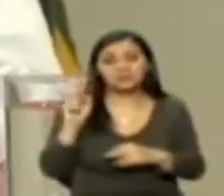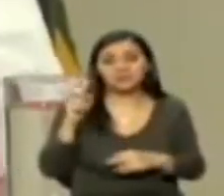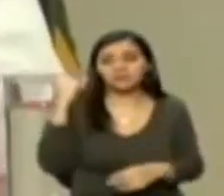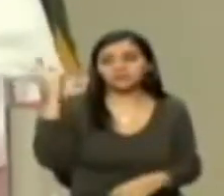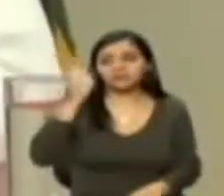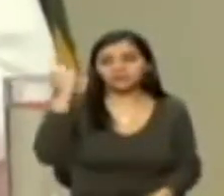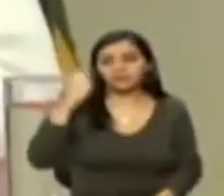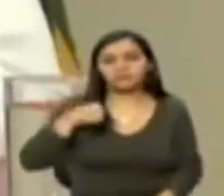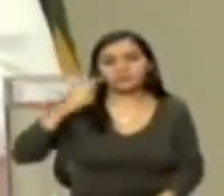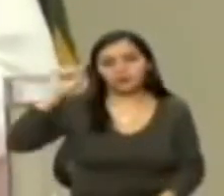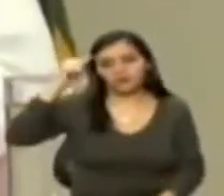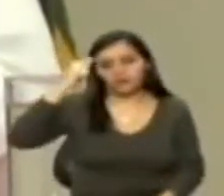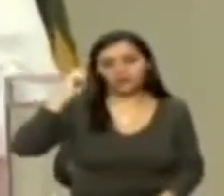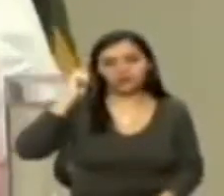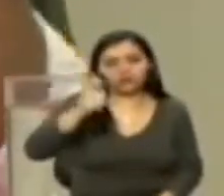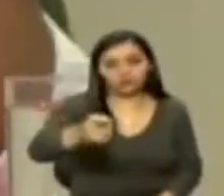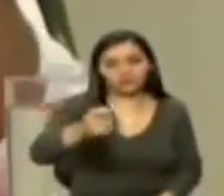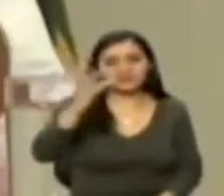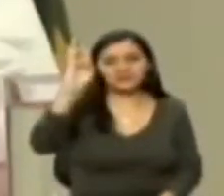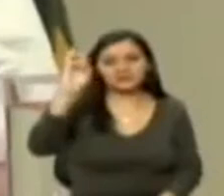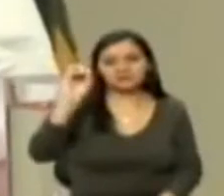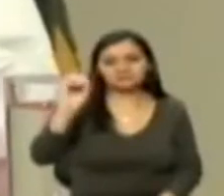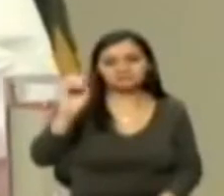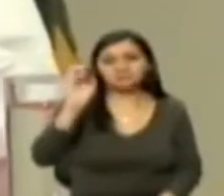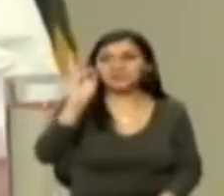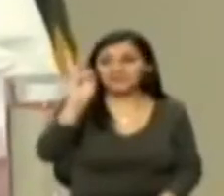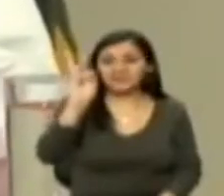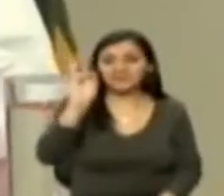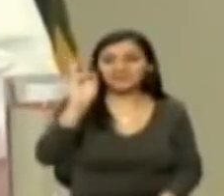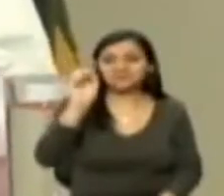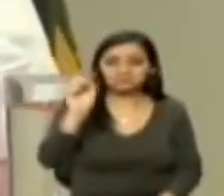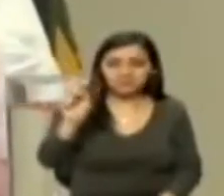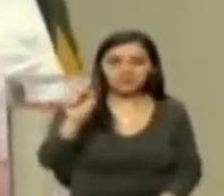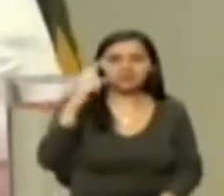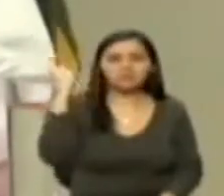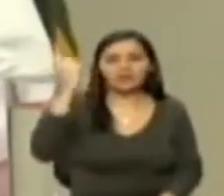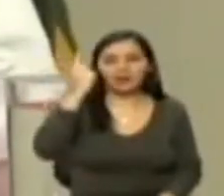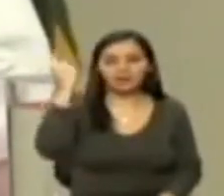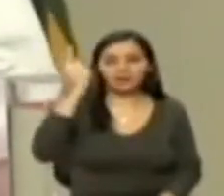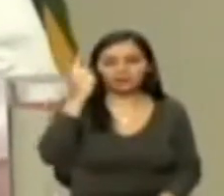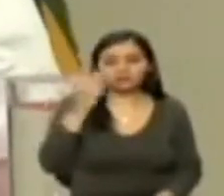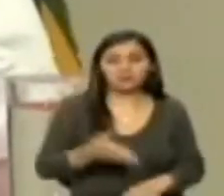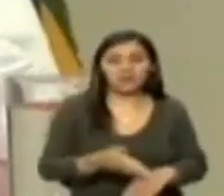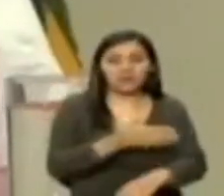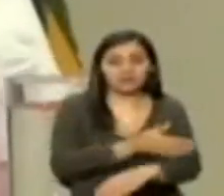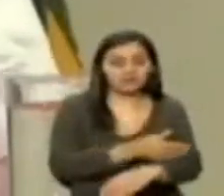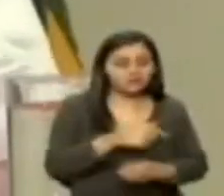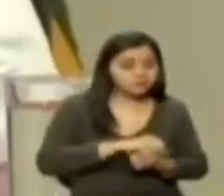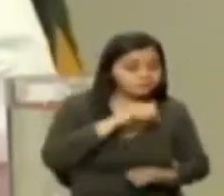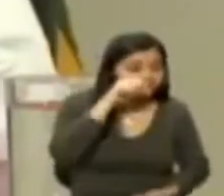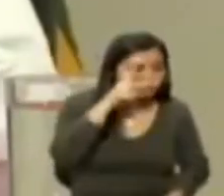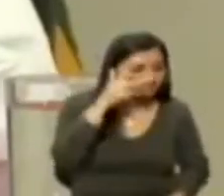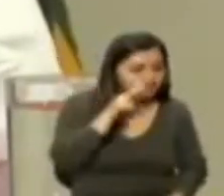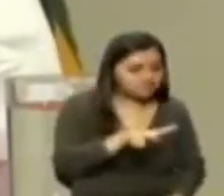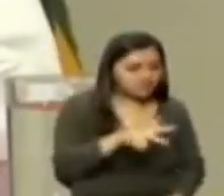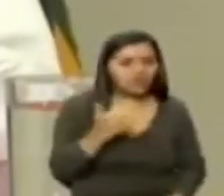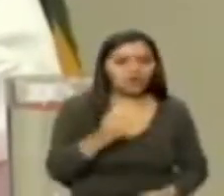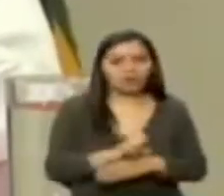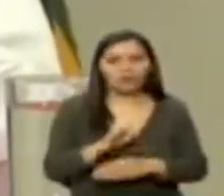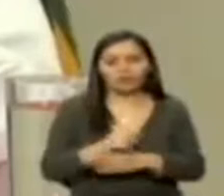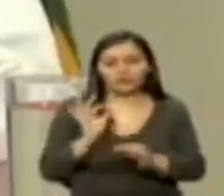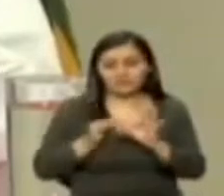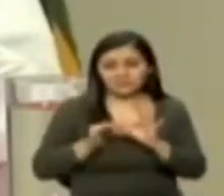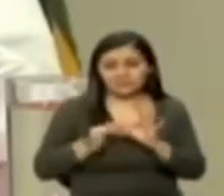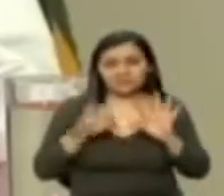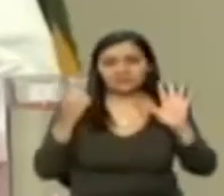mi gobierno vamos a dejar más de 6.000 y pico, el doble de lo que se ha hecho en toda la historia. Encontramos en 3.000 megavatios instalados, ahora vamos a dejar más de 6.000.